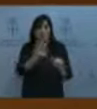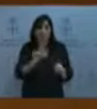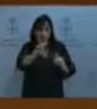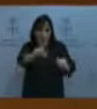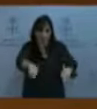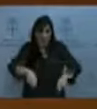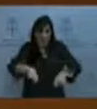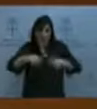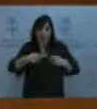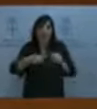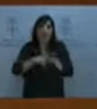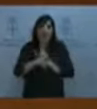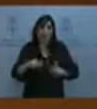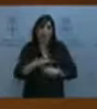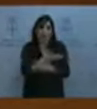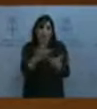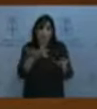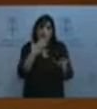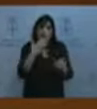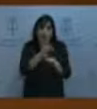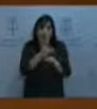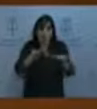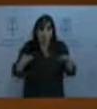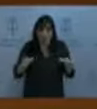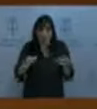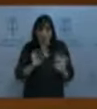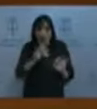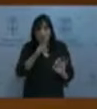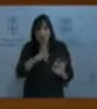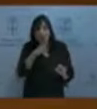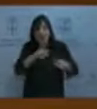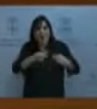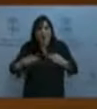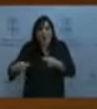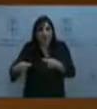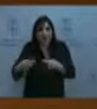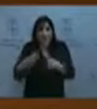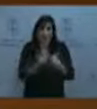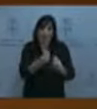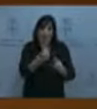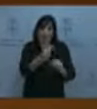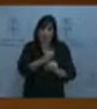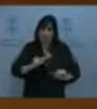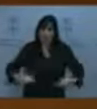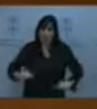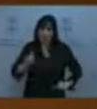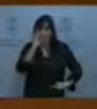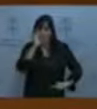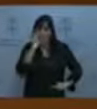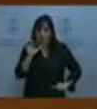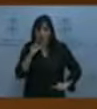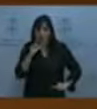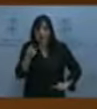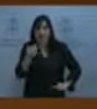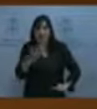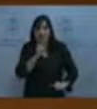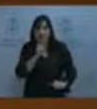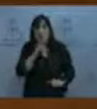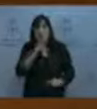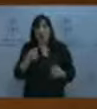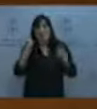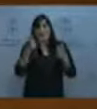que en estos momentos se está negociando con Portugal y con Francia y que permitan paliar la situación actual. Respecto de la